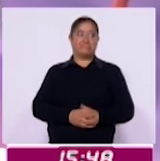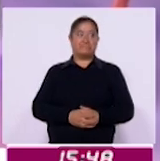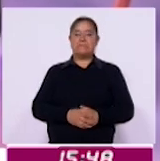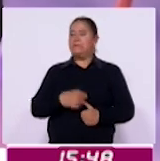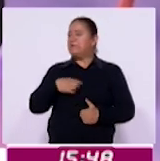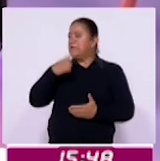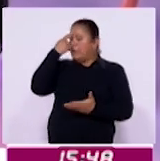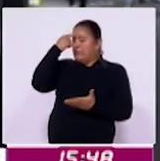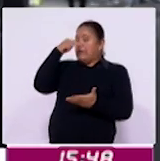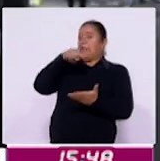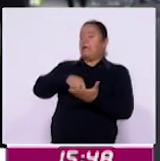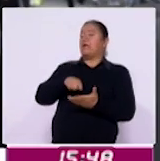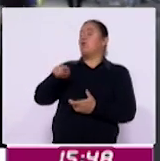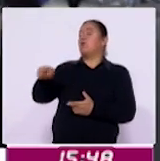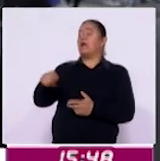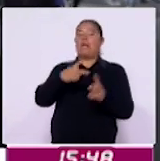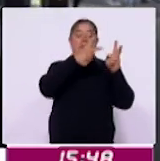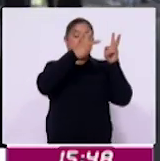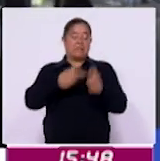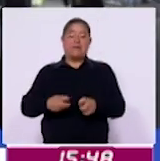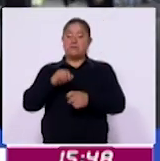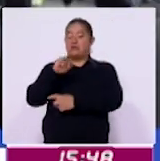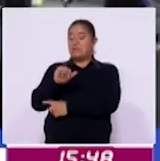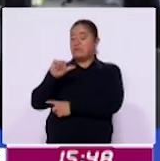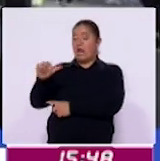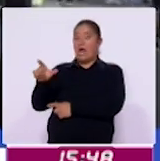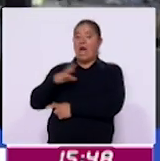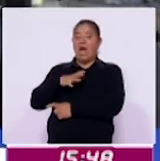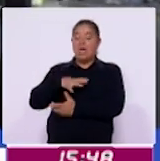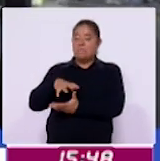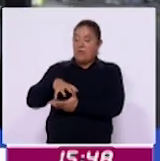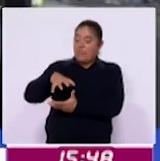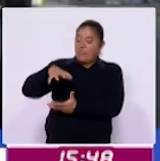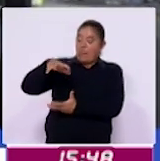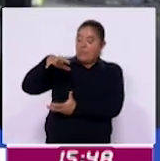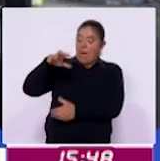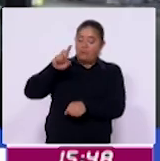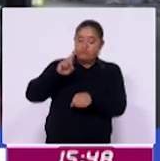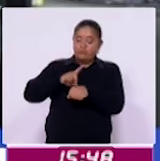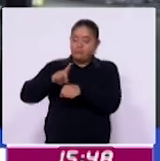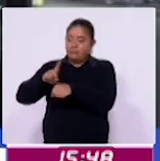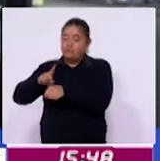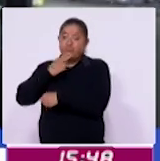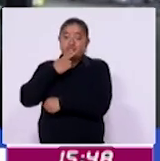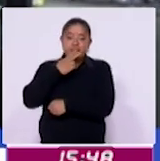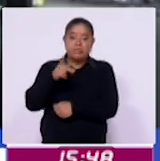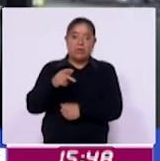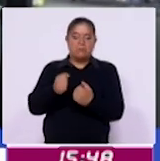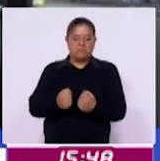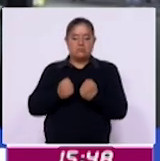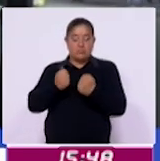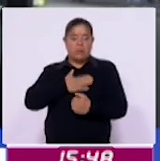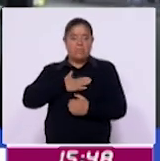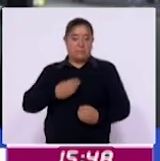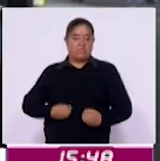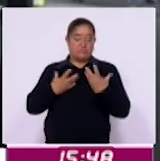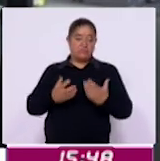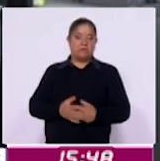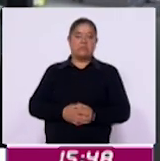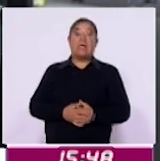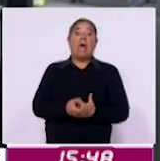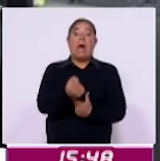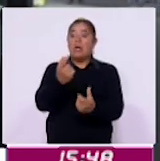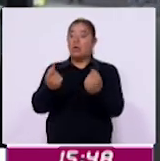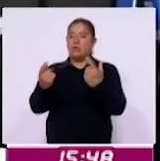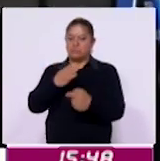Creo que a medida que la aplicación de inteligencia artificial se haga más y más frecuente, va a impactar aún más en nuestras vidas. En algunos aspectos